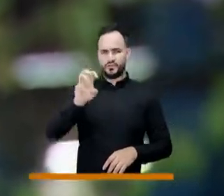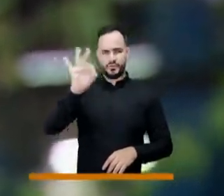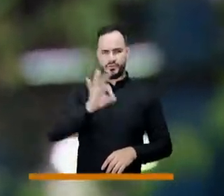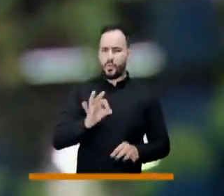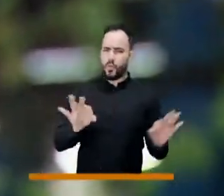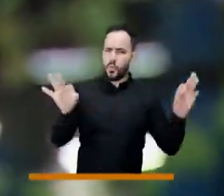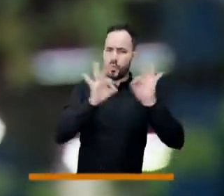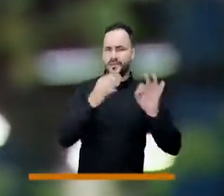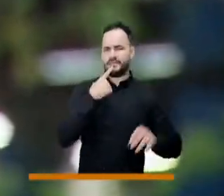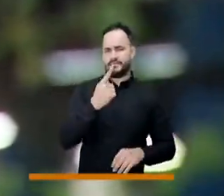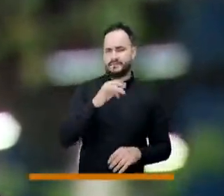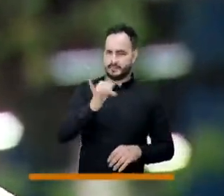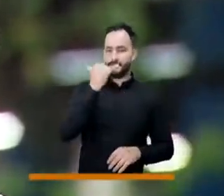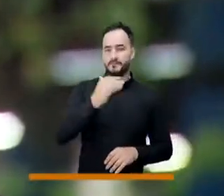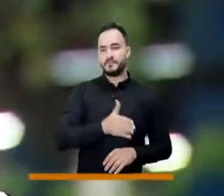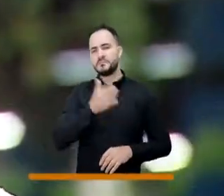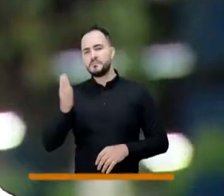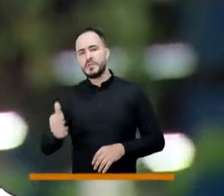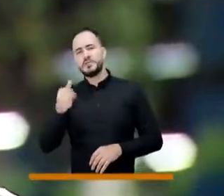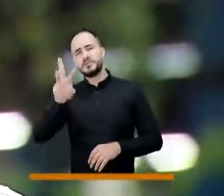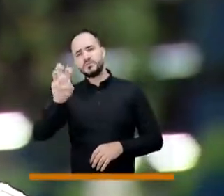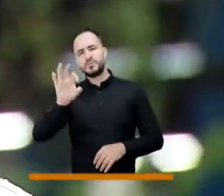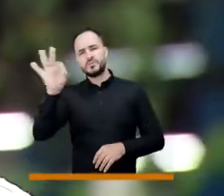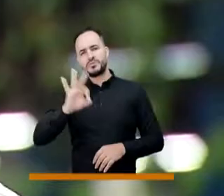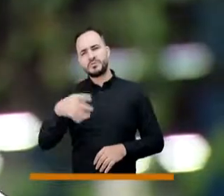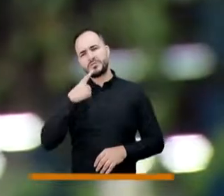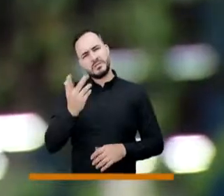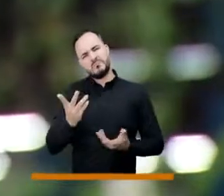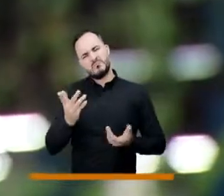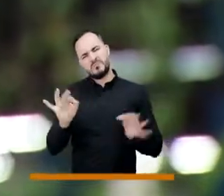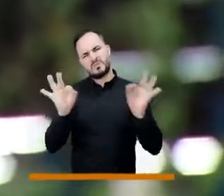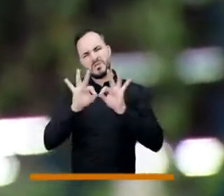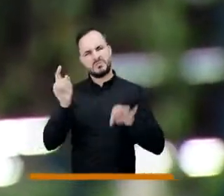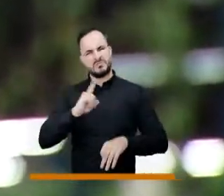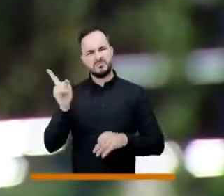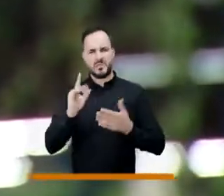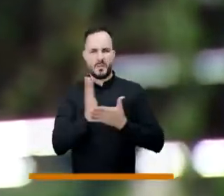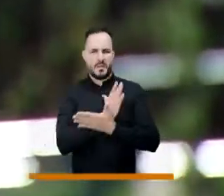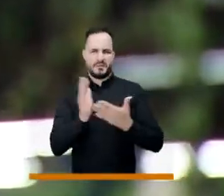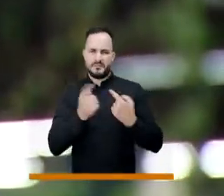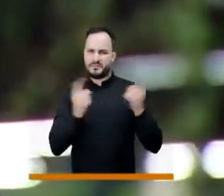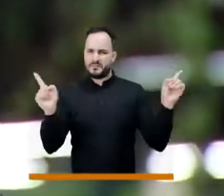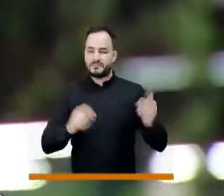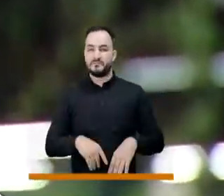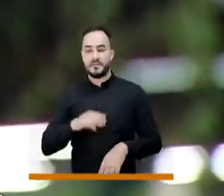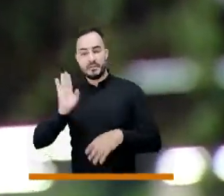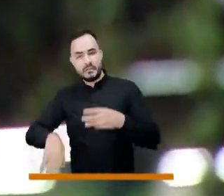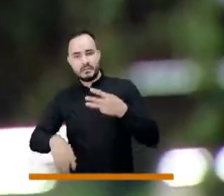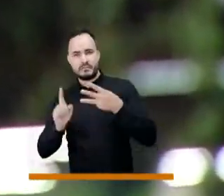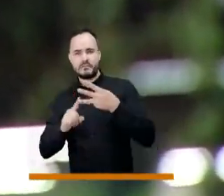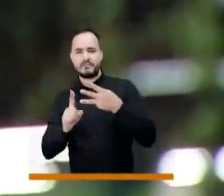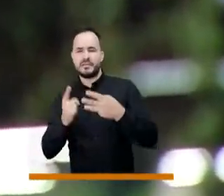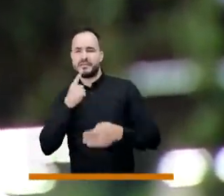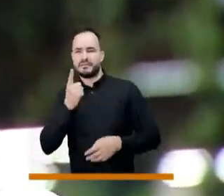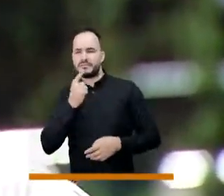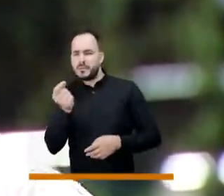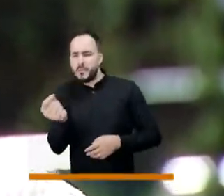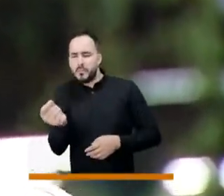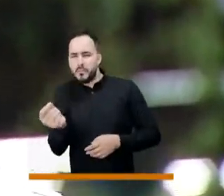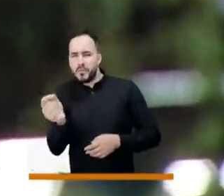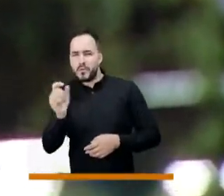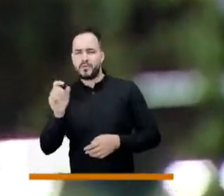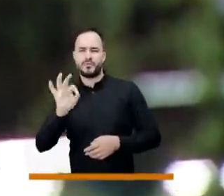78%. No es igual de importante, el 18%, y un 4% dice es aún